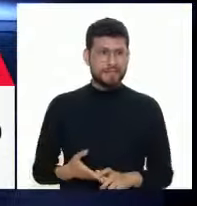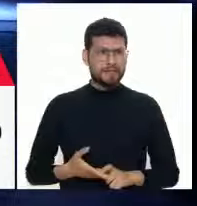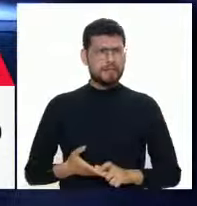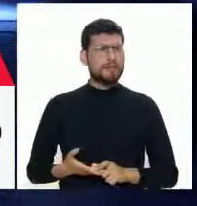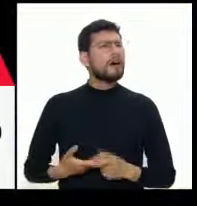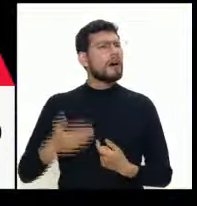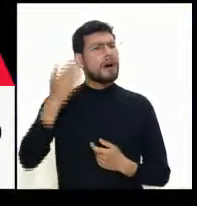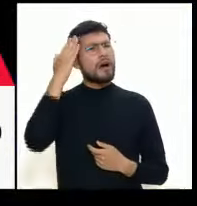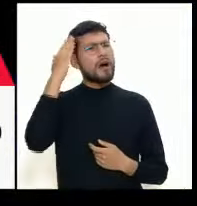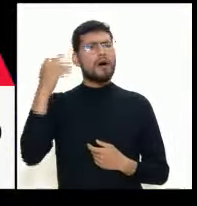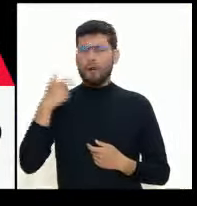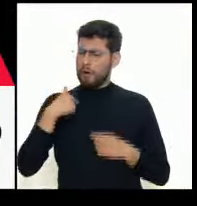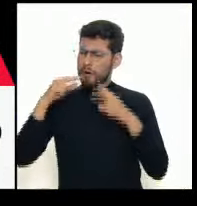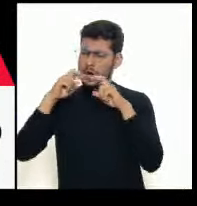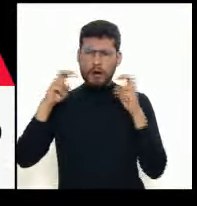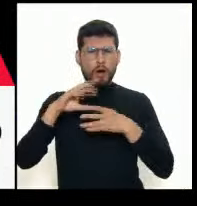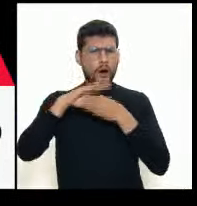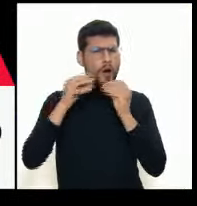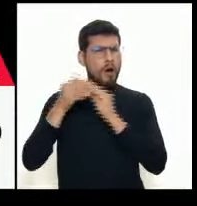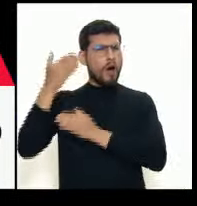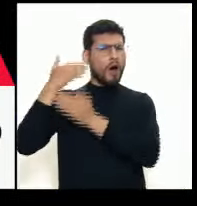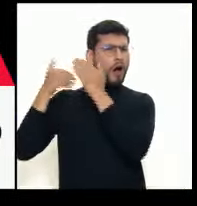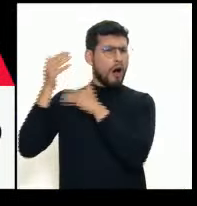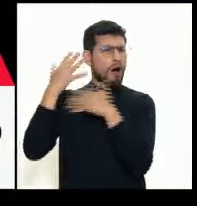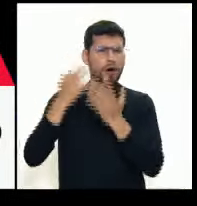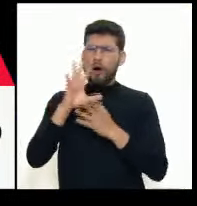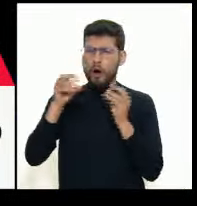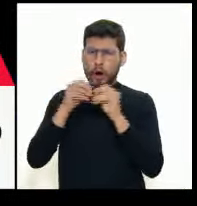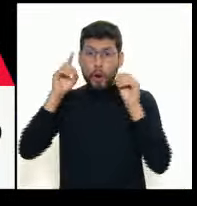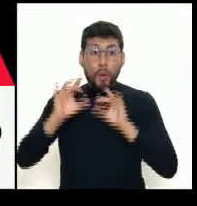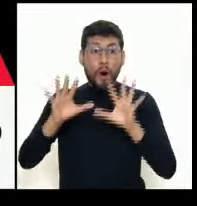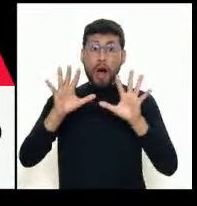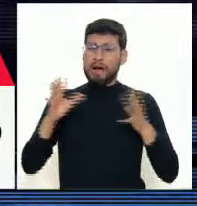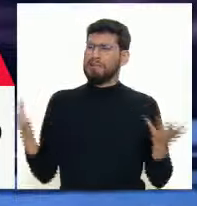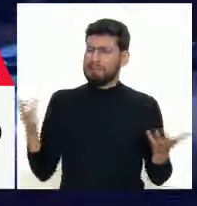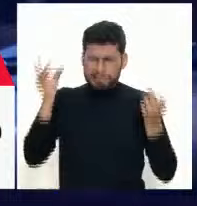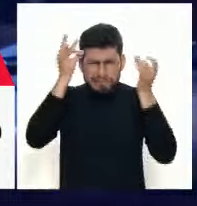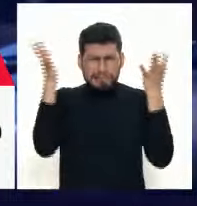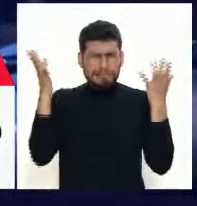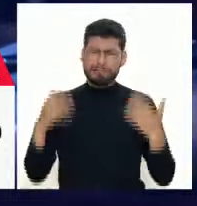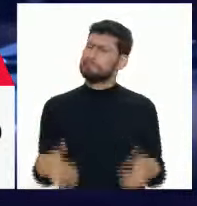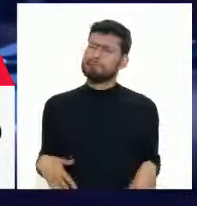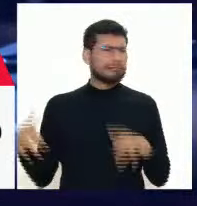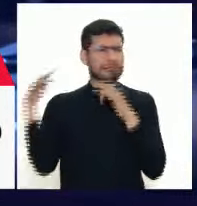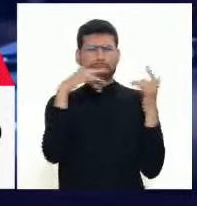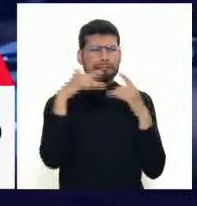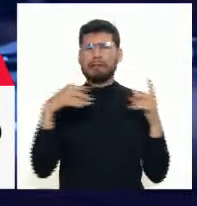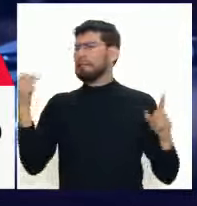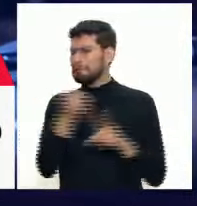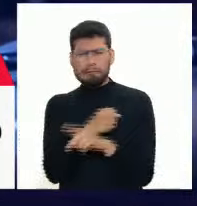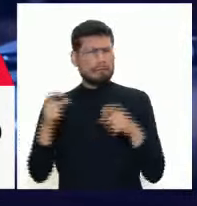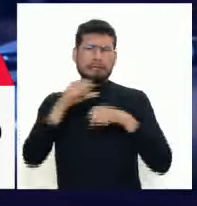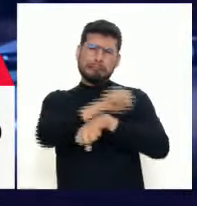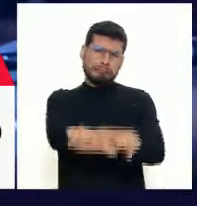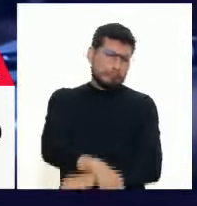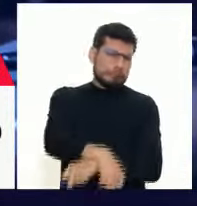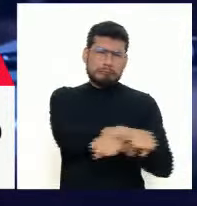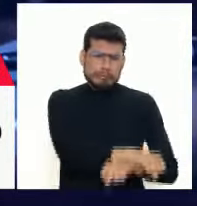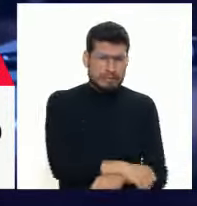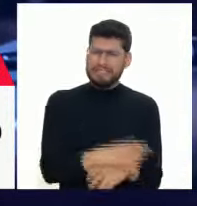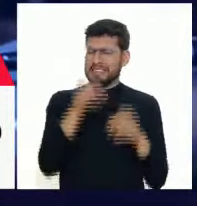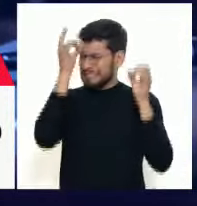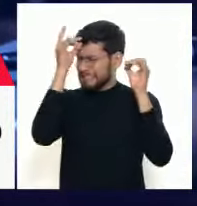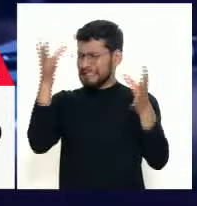¿Saben? He estado estudiando la historia humana y por todos los hechizos, ¡qué desastre! Guerras, abusos, esclavitud,